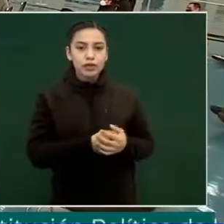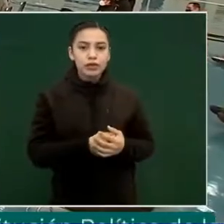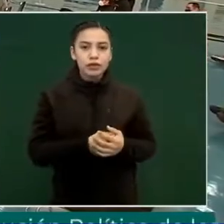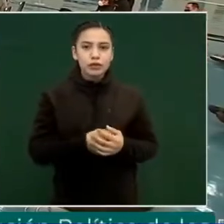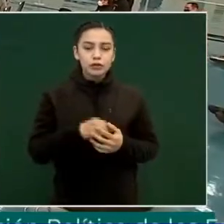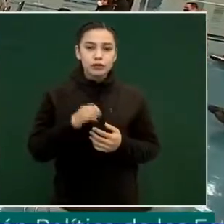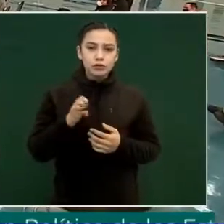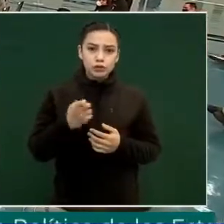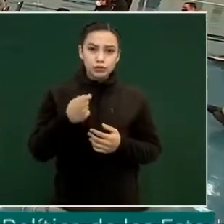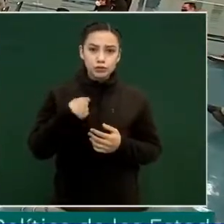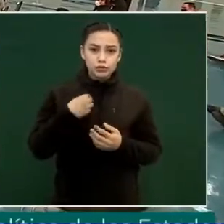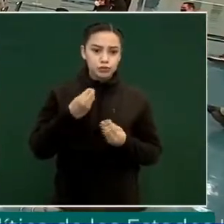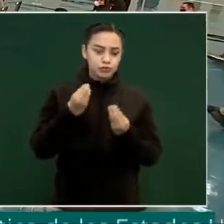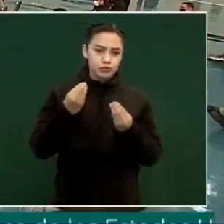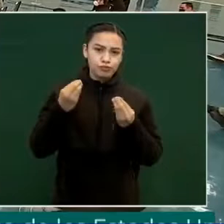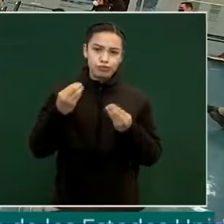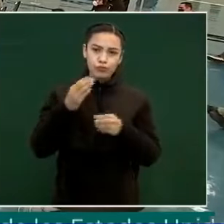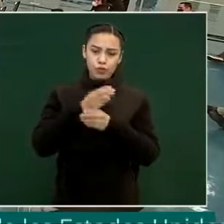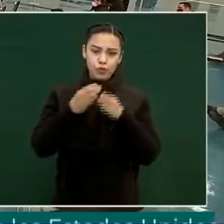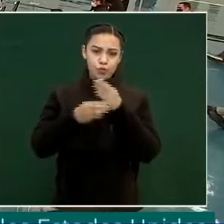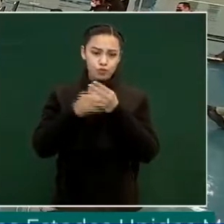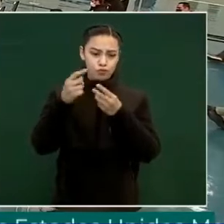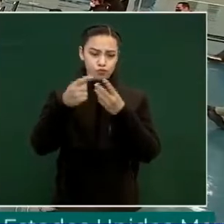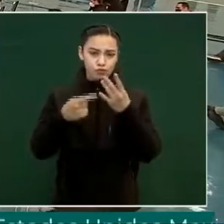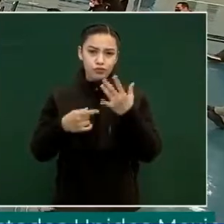¿Cuántas traiciones?